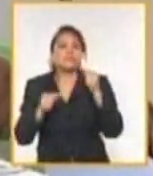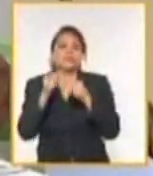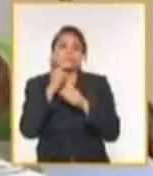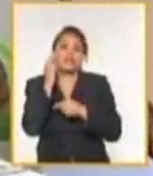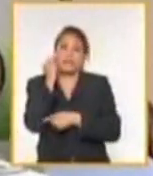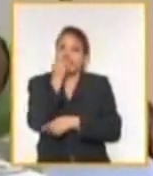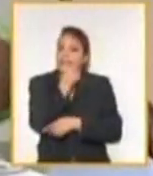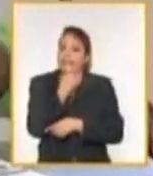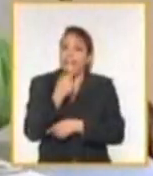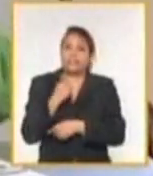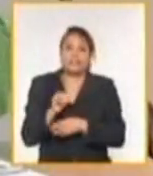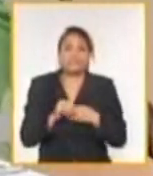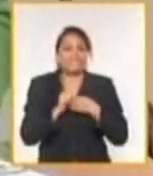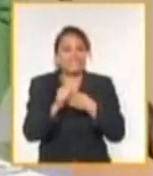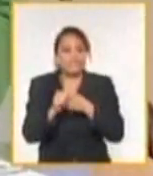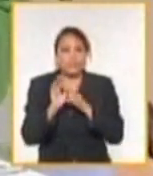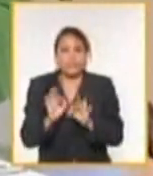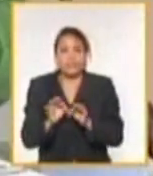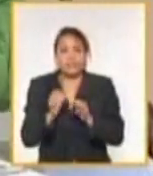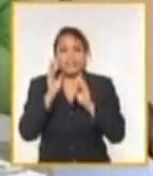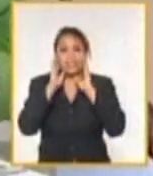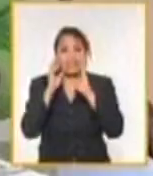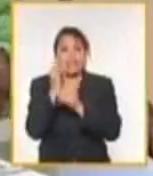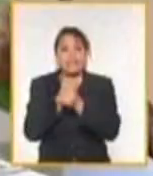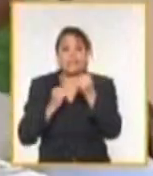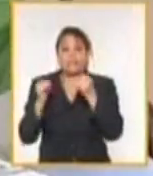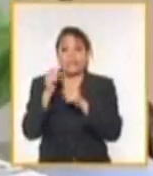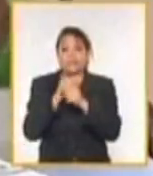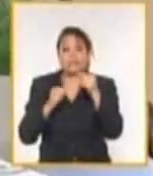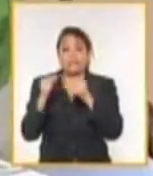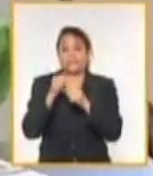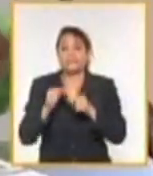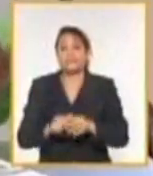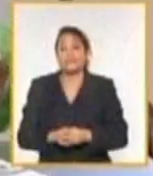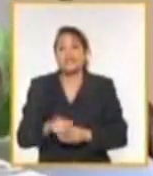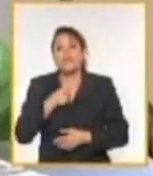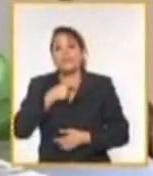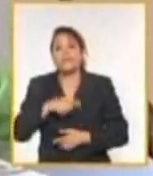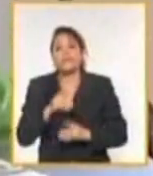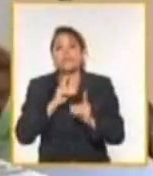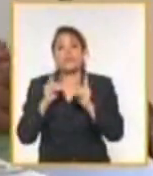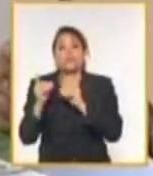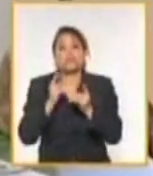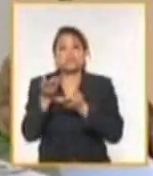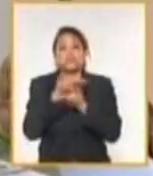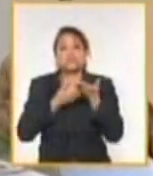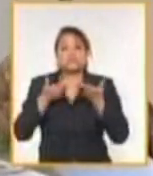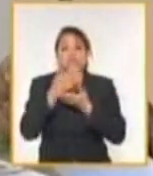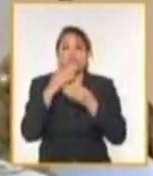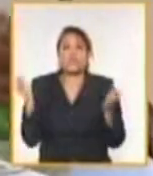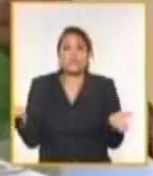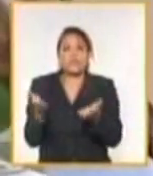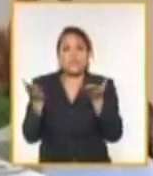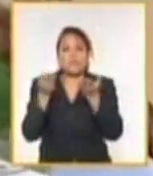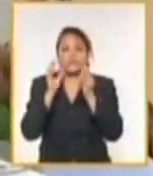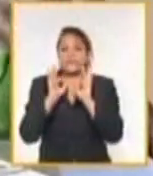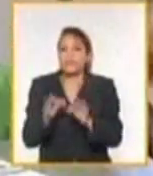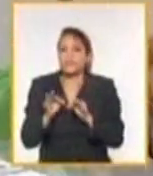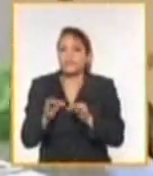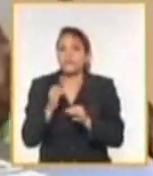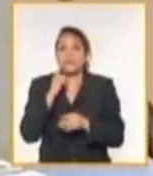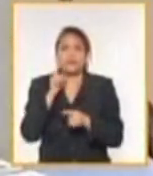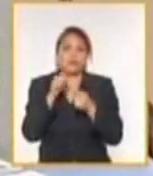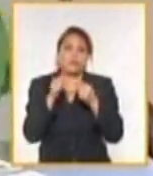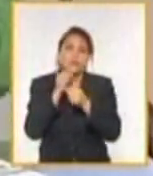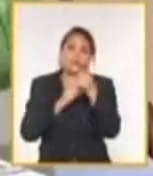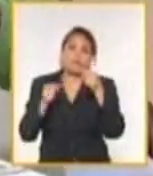fidelista. Y está el tema, por ejemplo, que en los diálogos de generaciones promovió siempre: salvar la